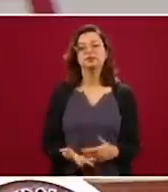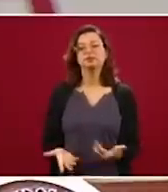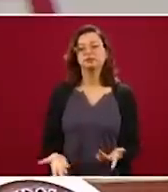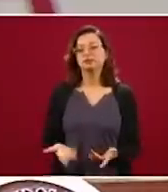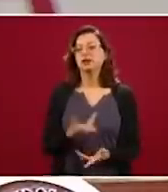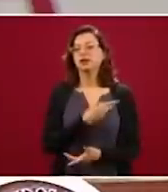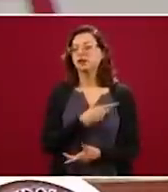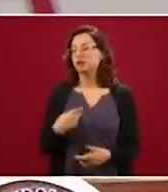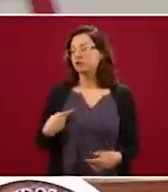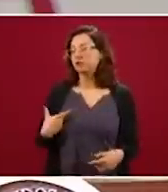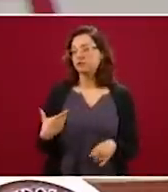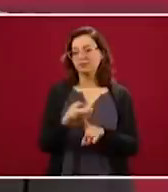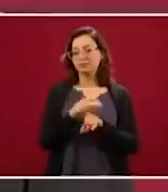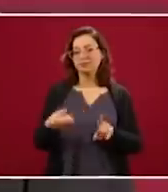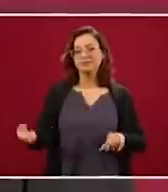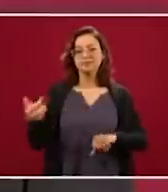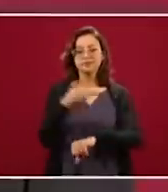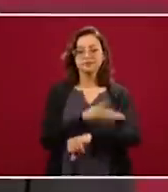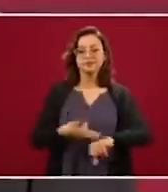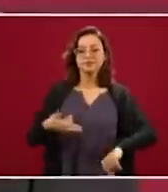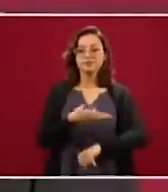organizada, planeada,